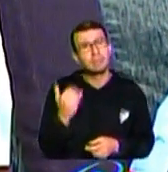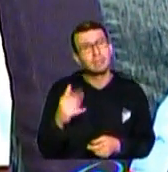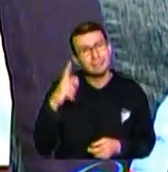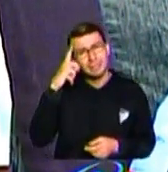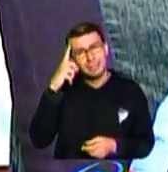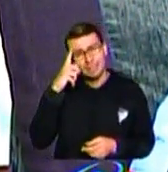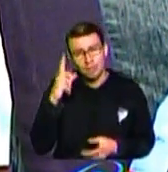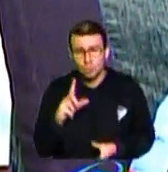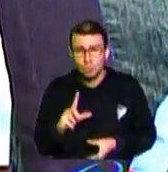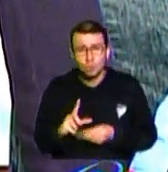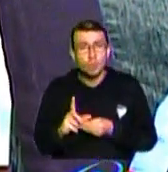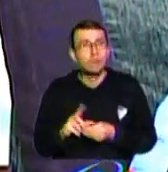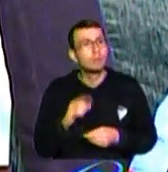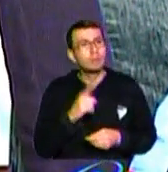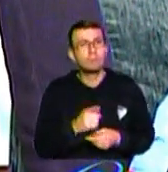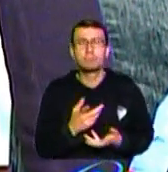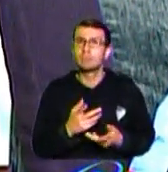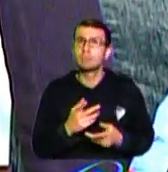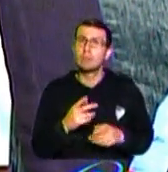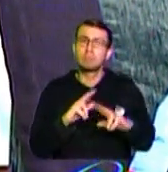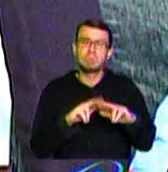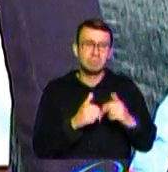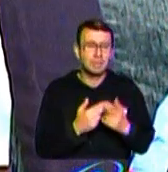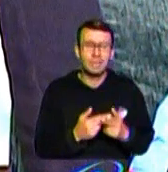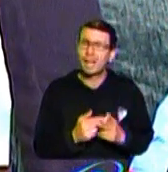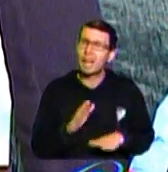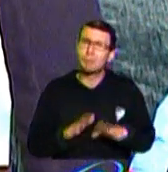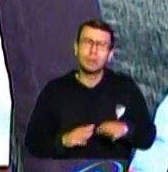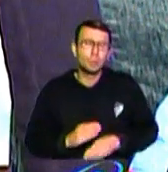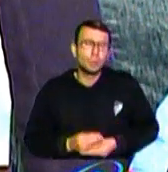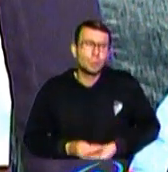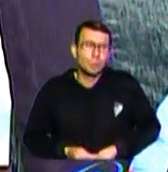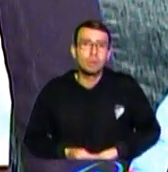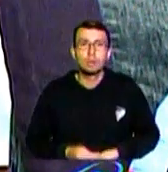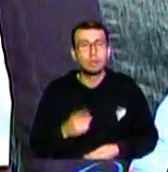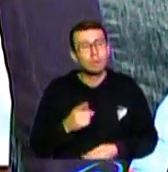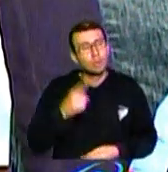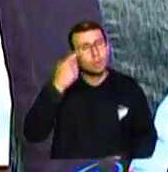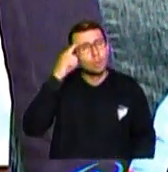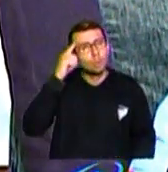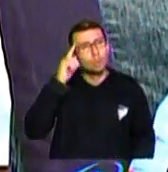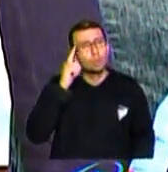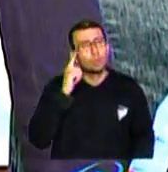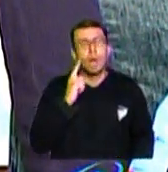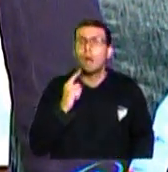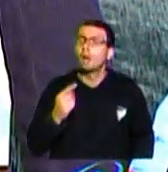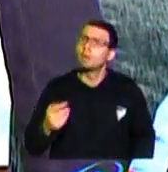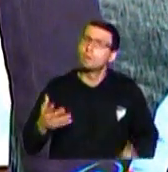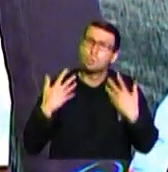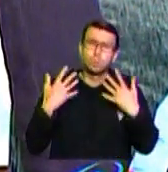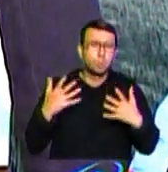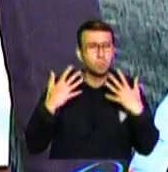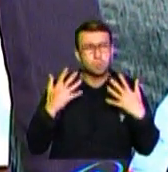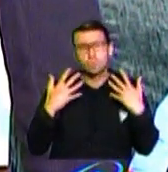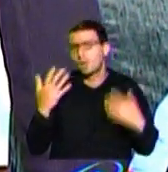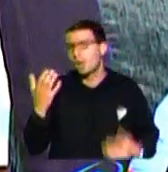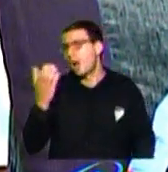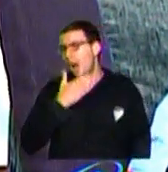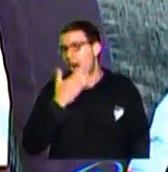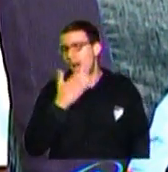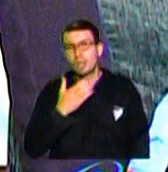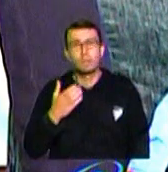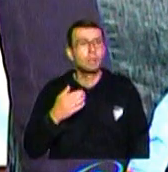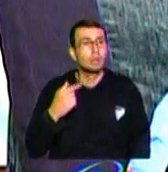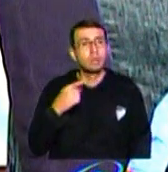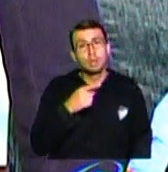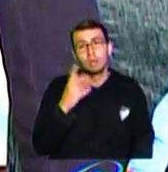relaciones sexuales, disminución de la fuerza, sudoración, calores insoportables,